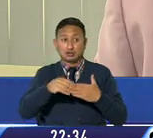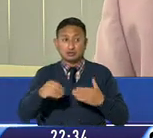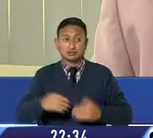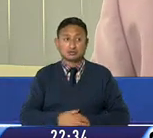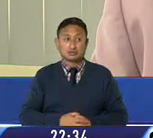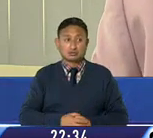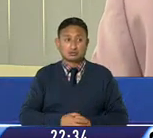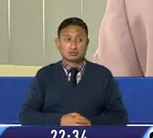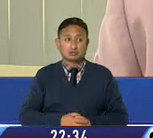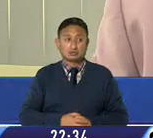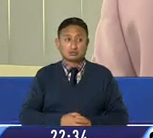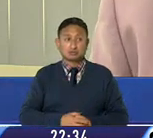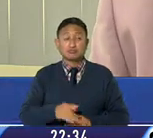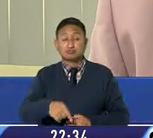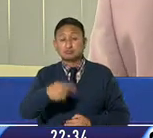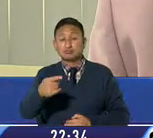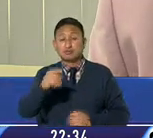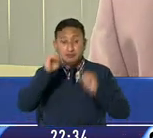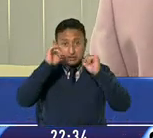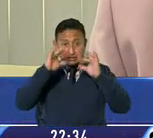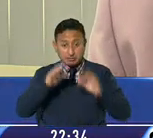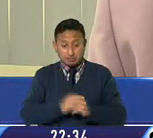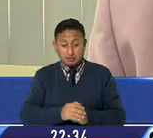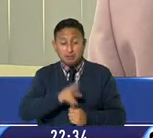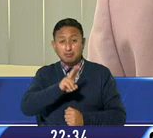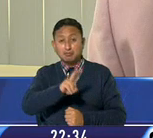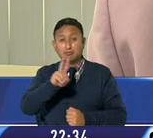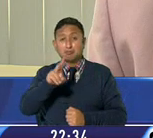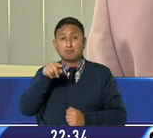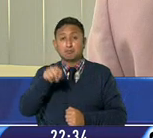$47,525.78 y del mes de septiembre a